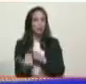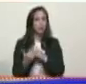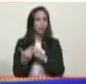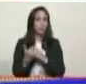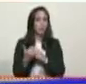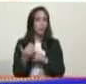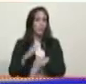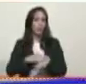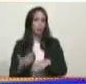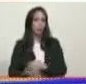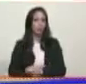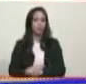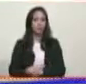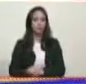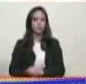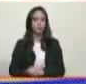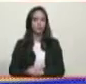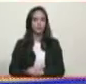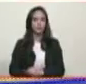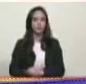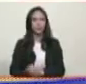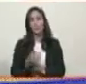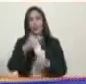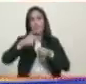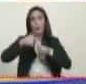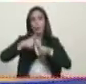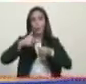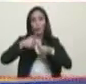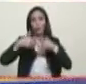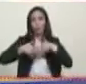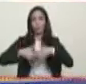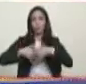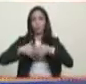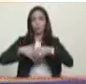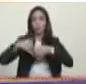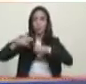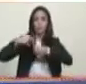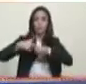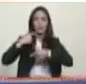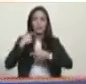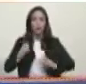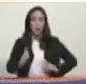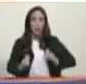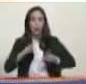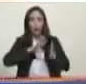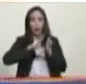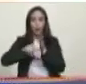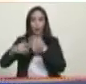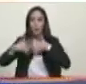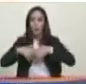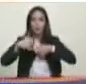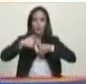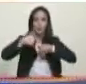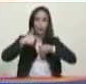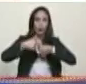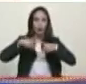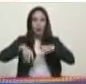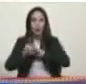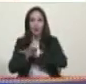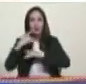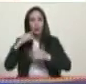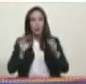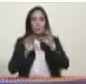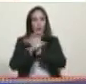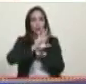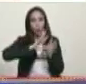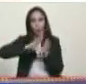¿Ustedes saben qué es? El petróleo venezolano. Están desesperados por robarle el petróleo a la